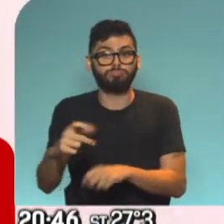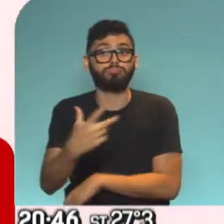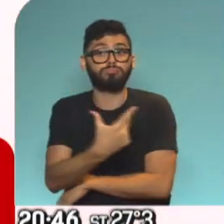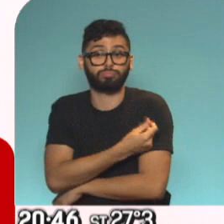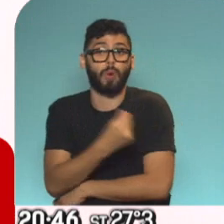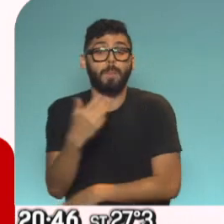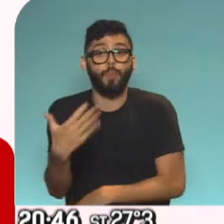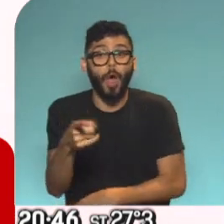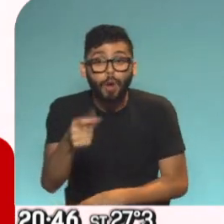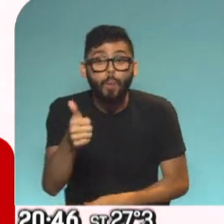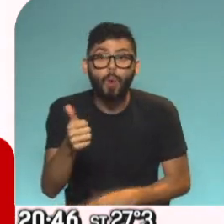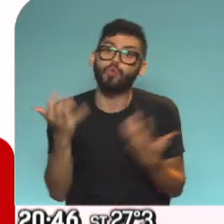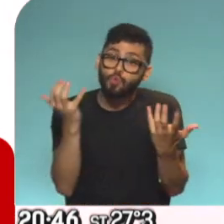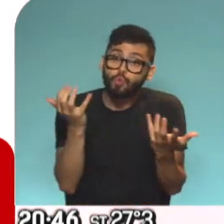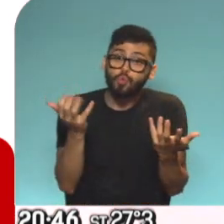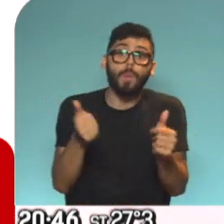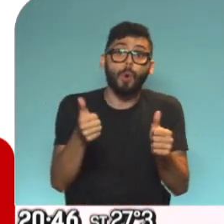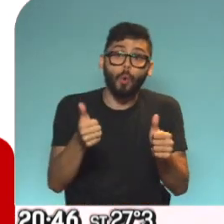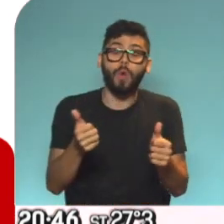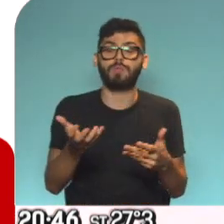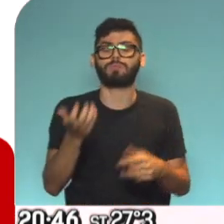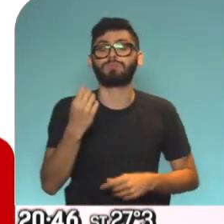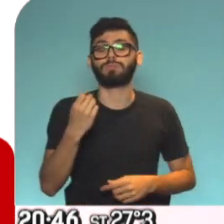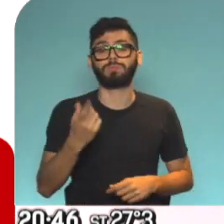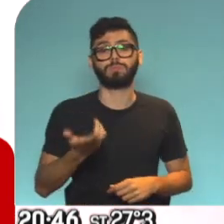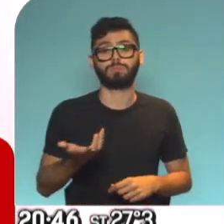muy bueno para el país. Sí, claro, eso es muy bueno porque nosotros